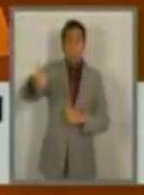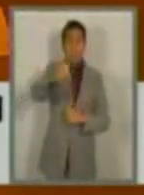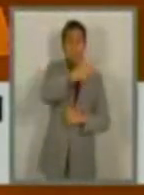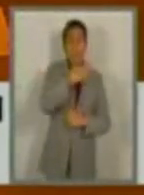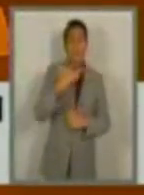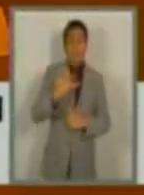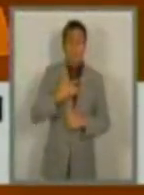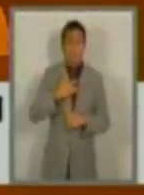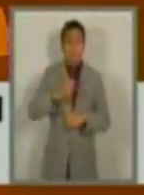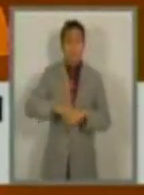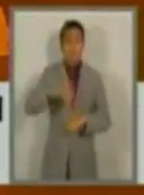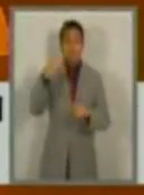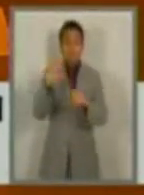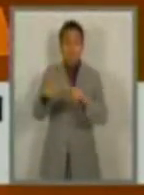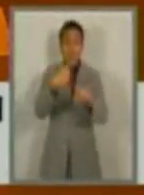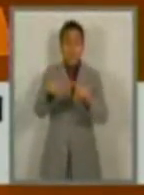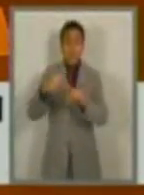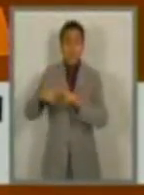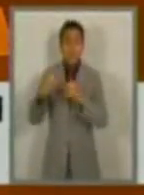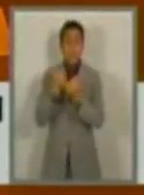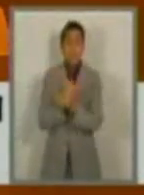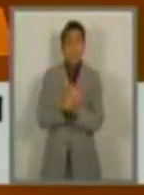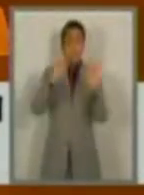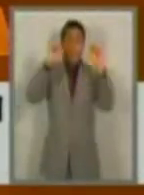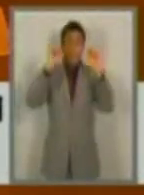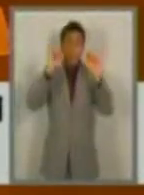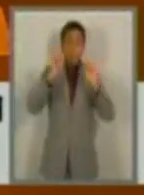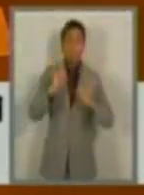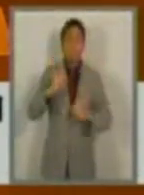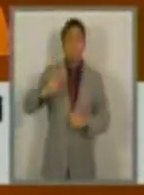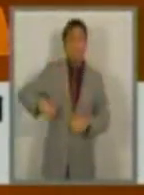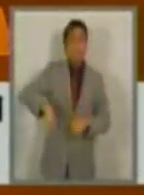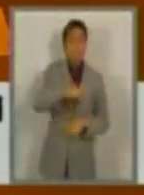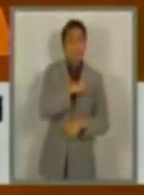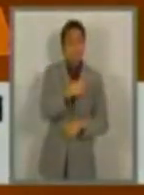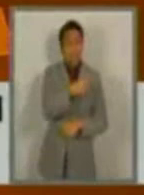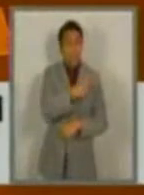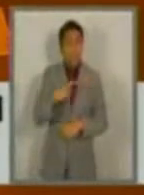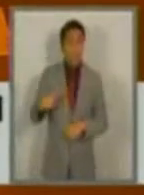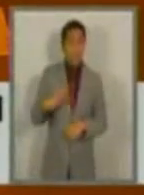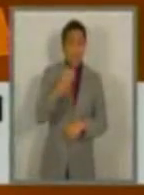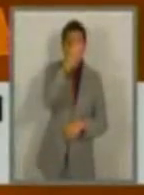labor informativa. Nosotros tenemos la obligación de atender las